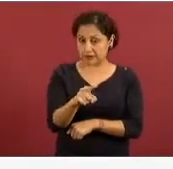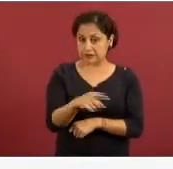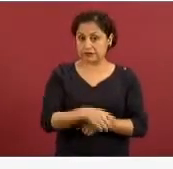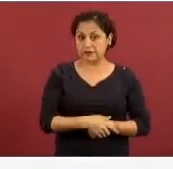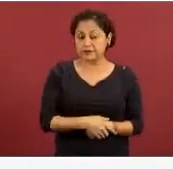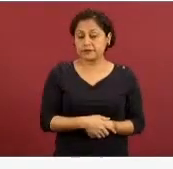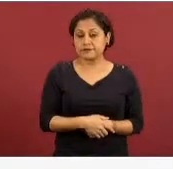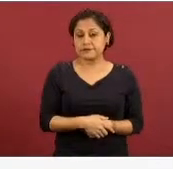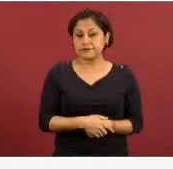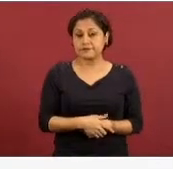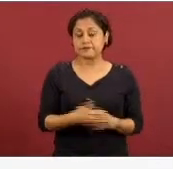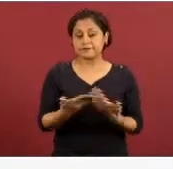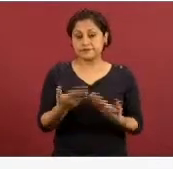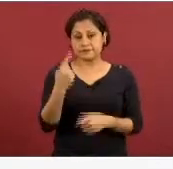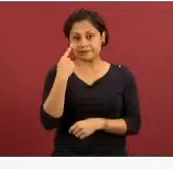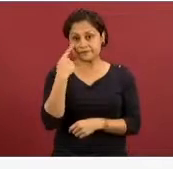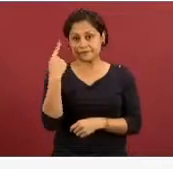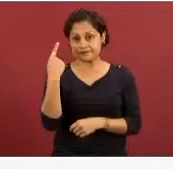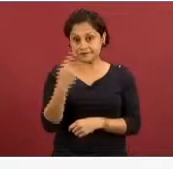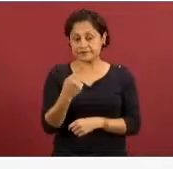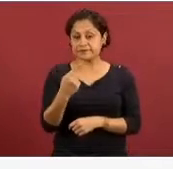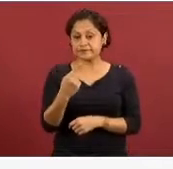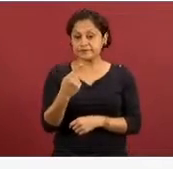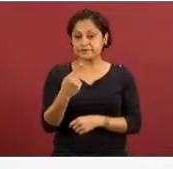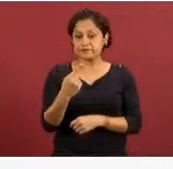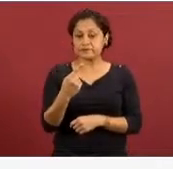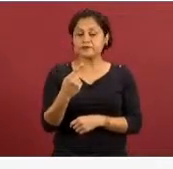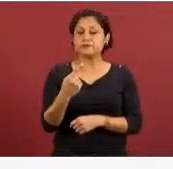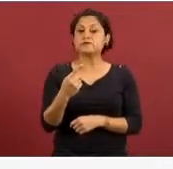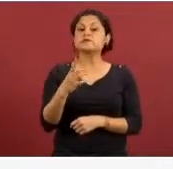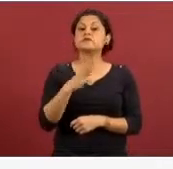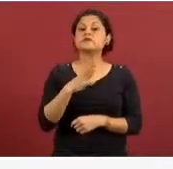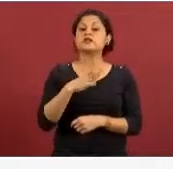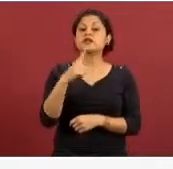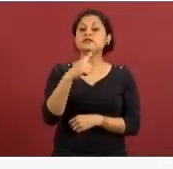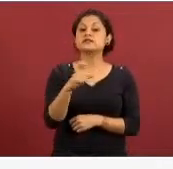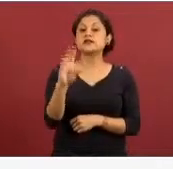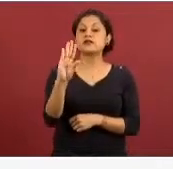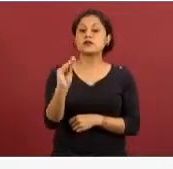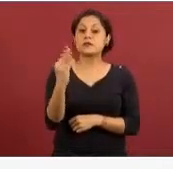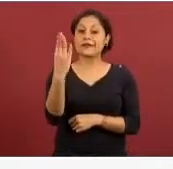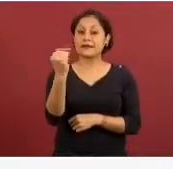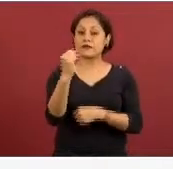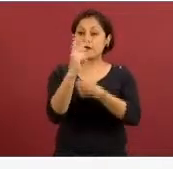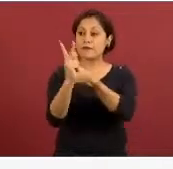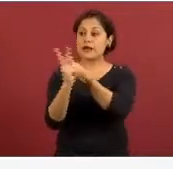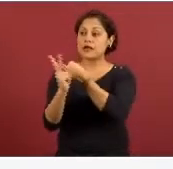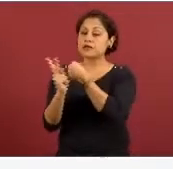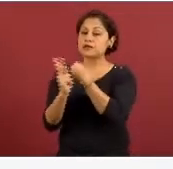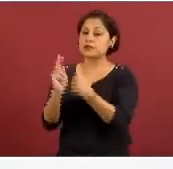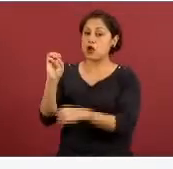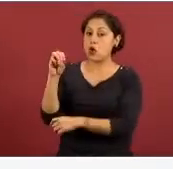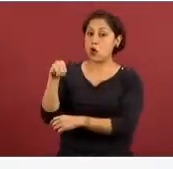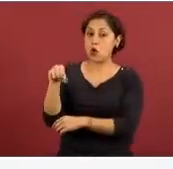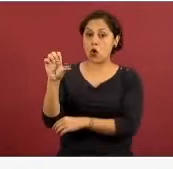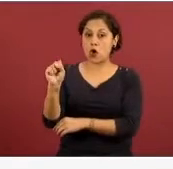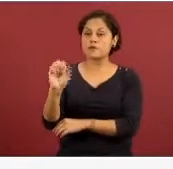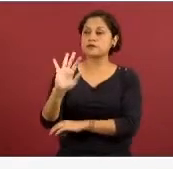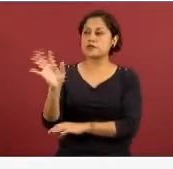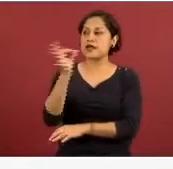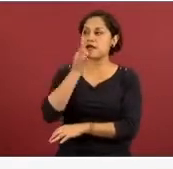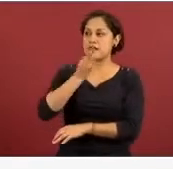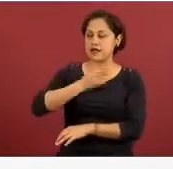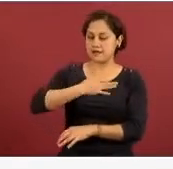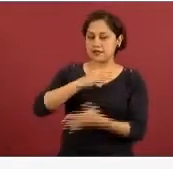color. Vamos viendo que tenemos más de 199 países ya confirmados por la Organización Mundial de la Salud al